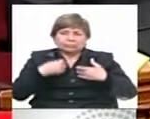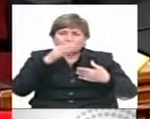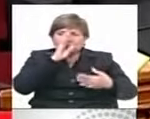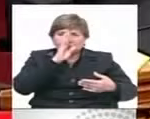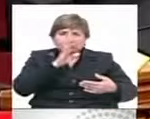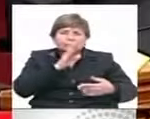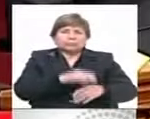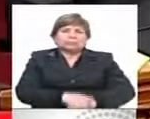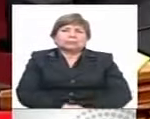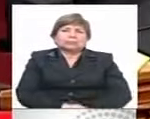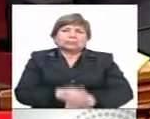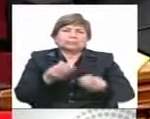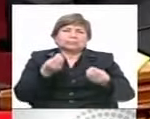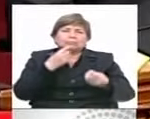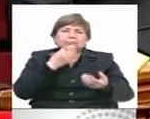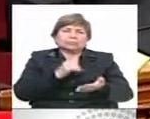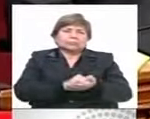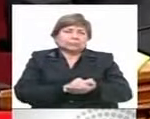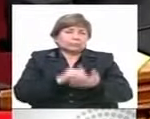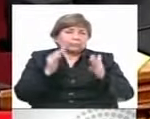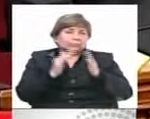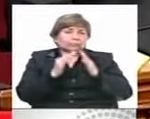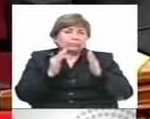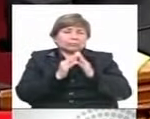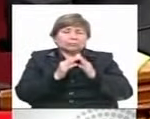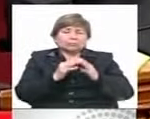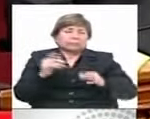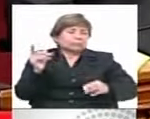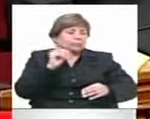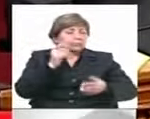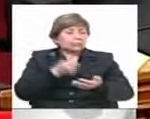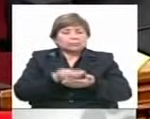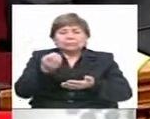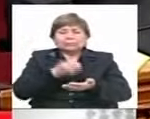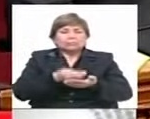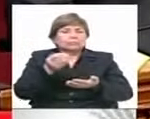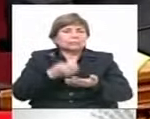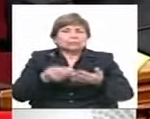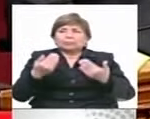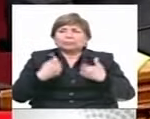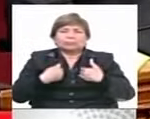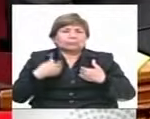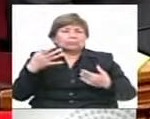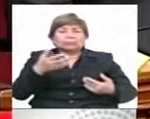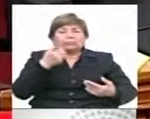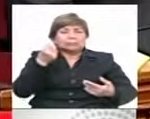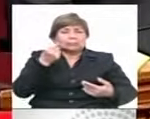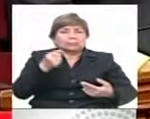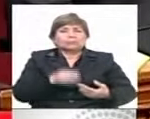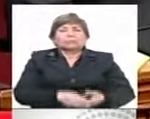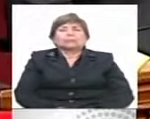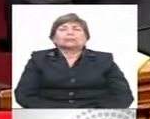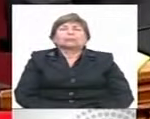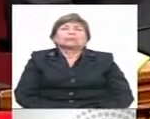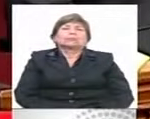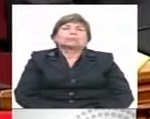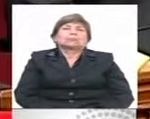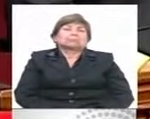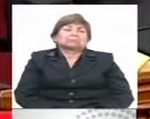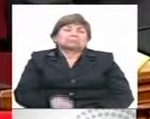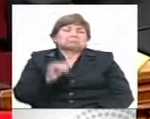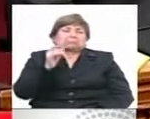serio. Es como una casa, no se puede gastar lo que no se gana. Y no